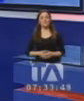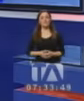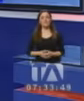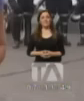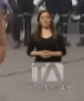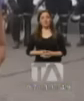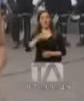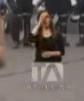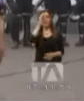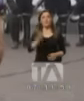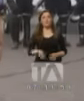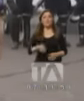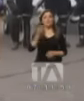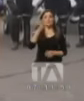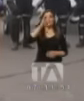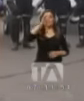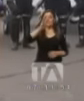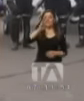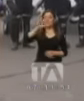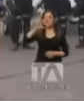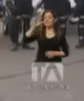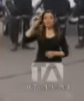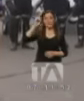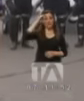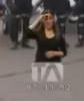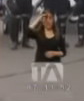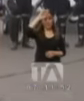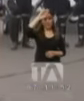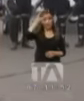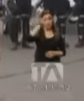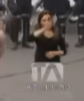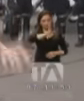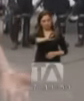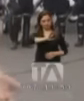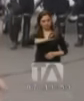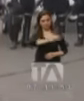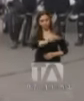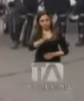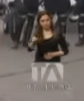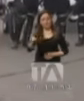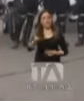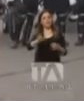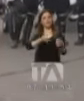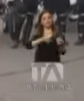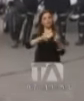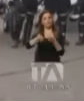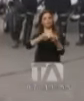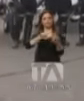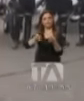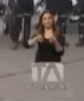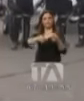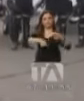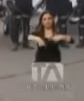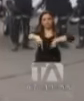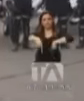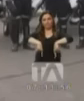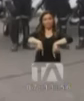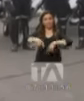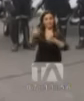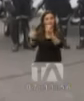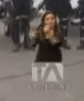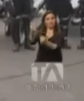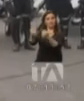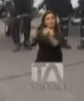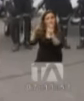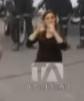¿Qué tal? Muy buenos días. 630 uniformados serán parte del operativo de seguridad y tránsito que se llevará a cabo aquí en el Estadio Olímpico Atahualpa